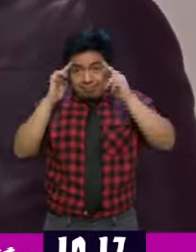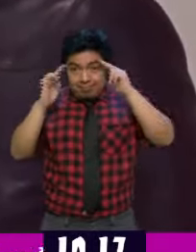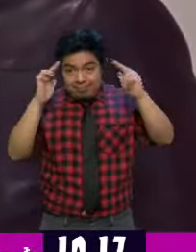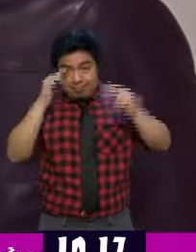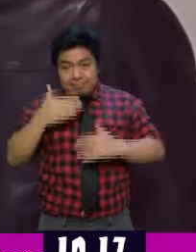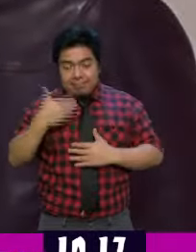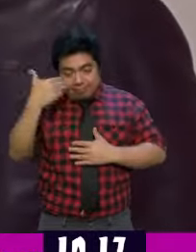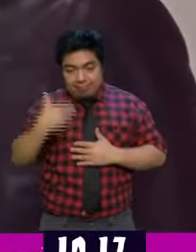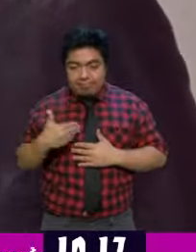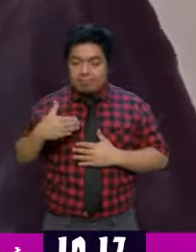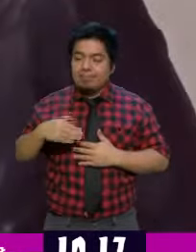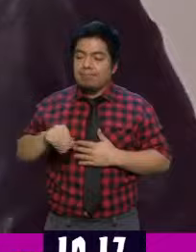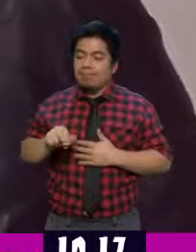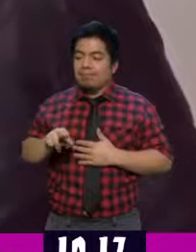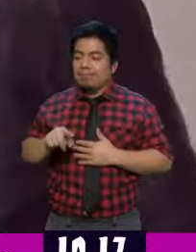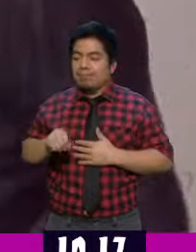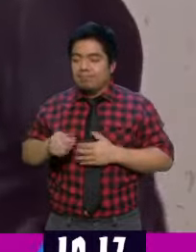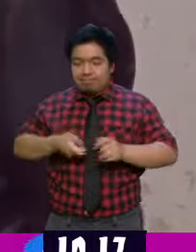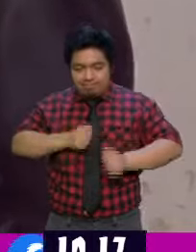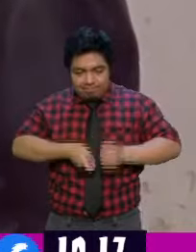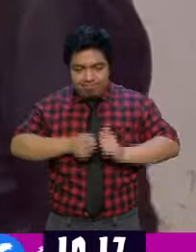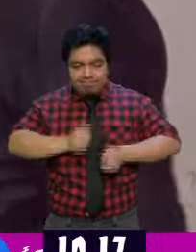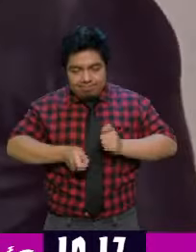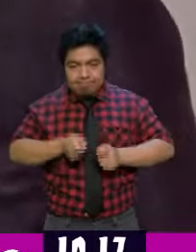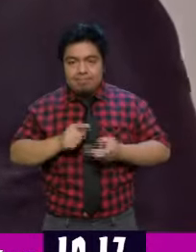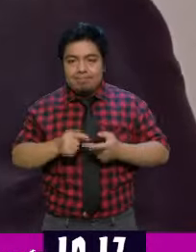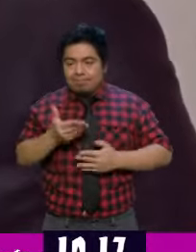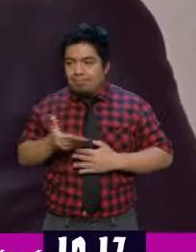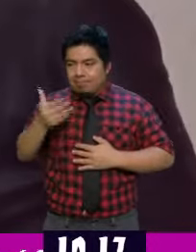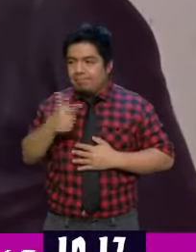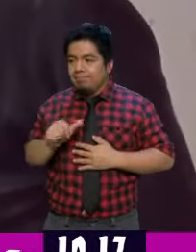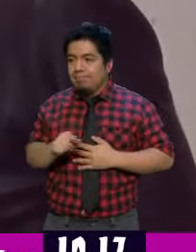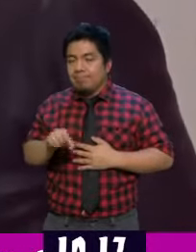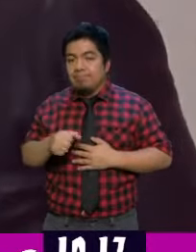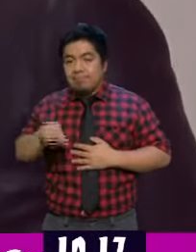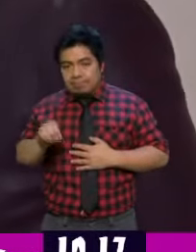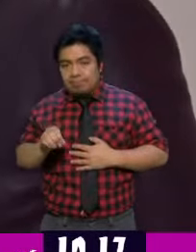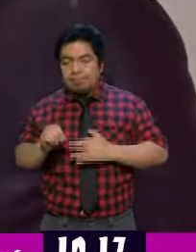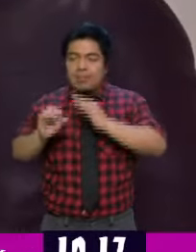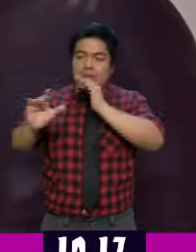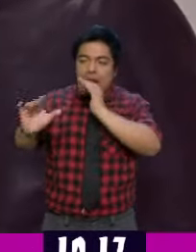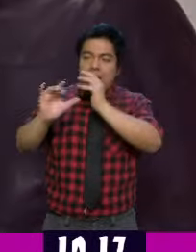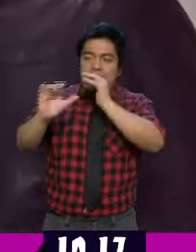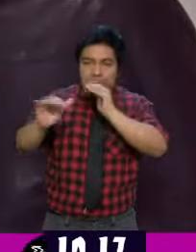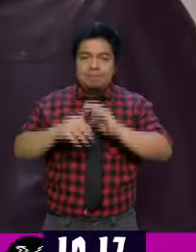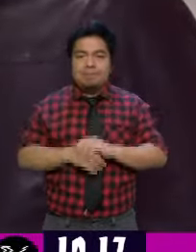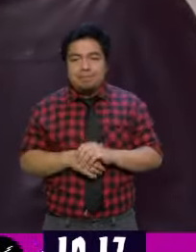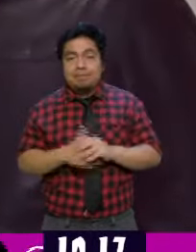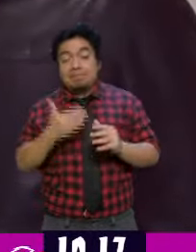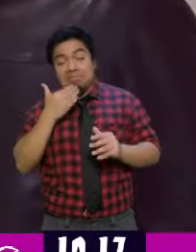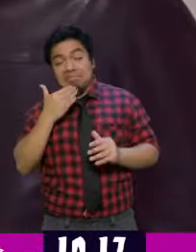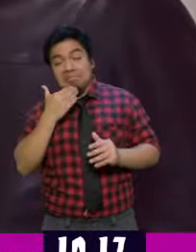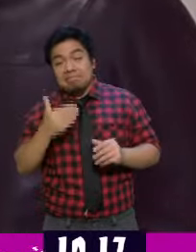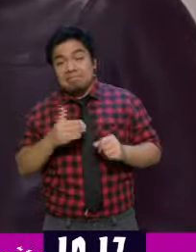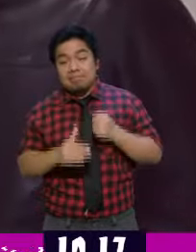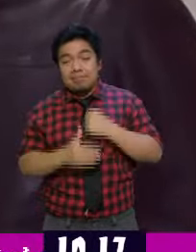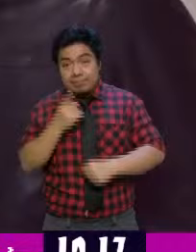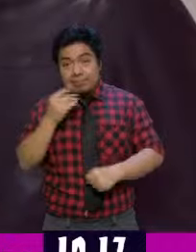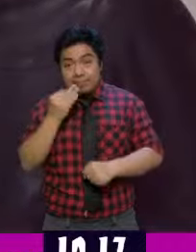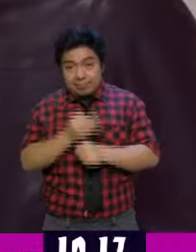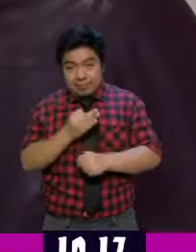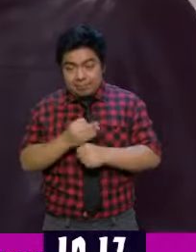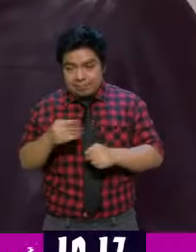Mariano. Baterista. Baterista. Un gusto, Guillermo, el trompetista. Muy bien, pues vamos a